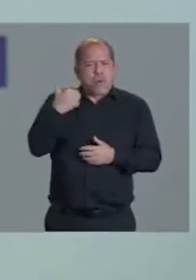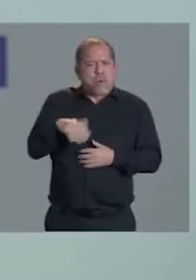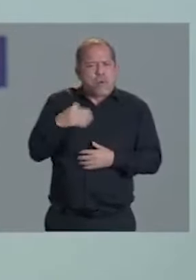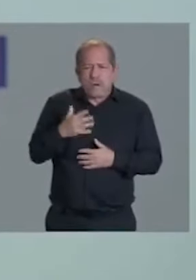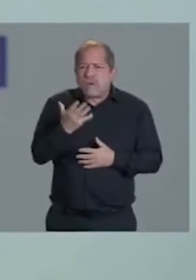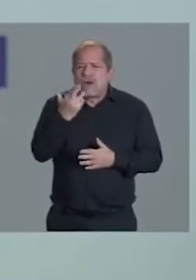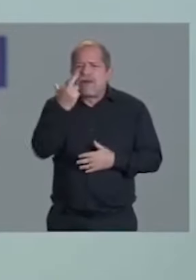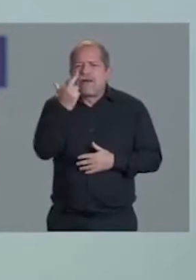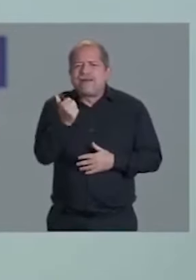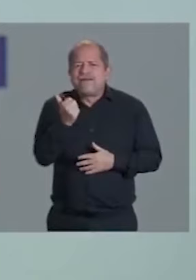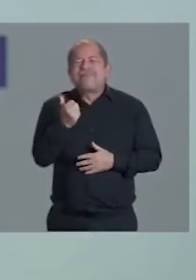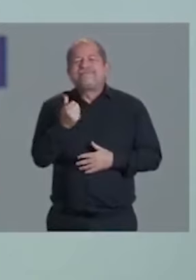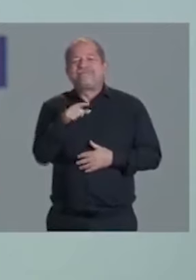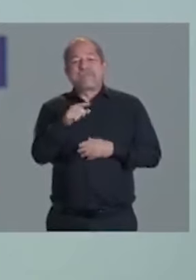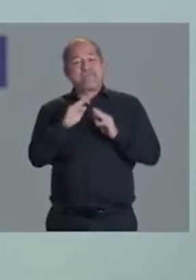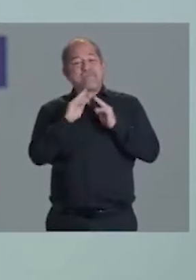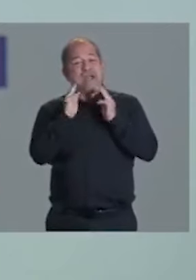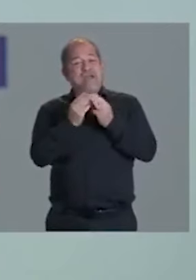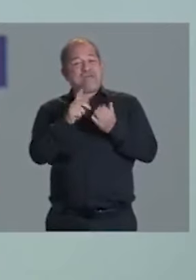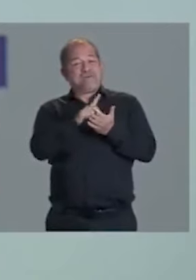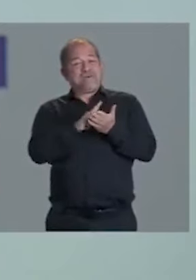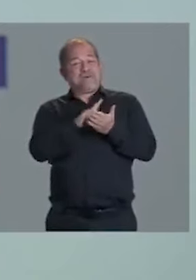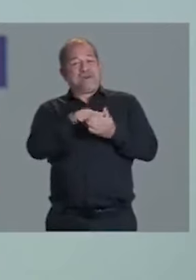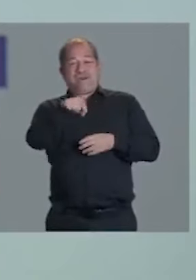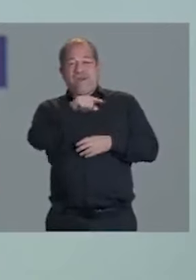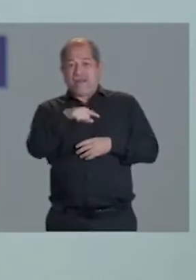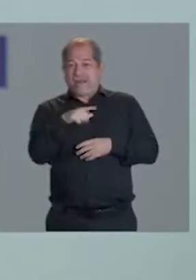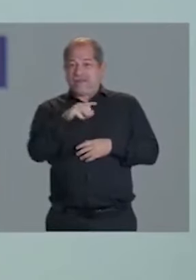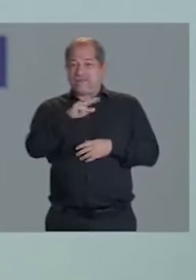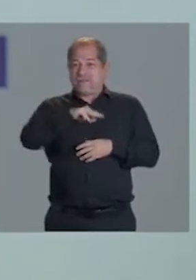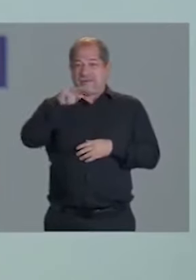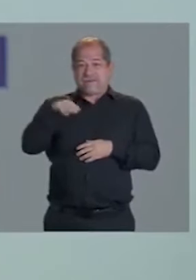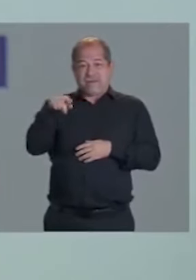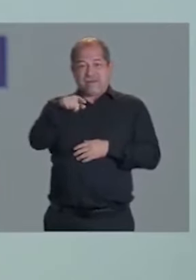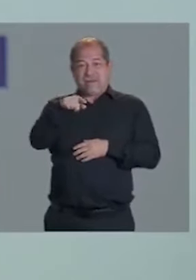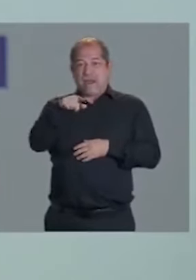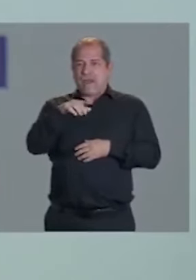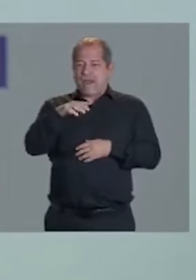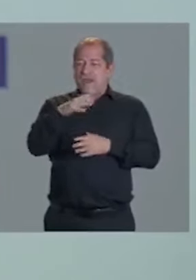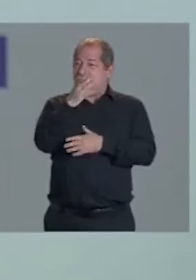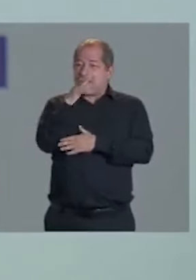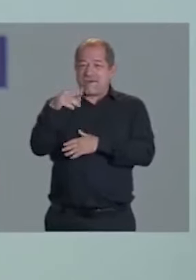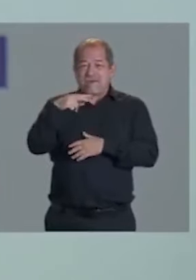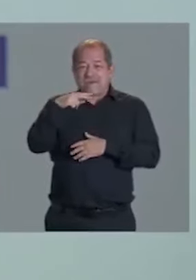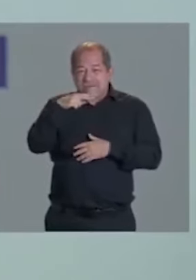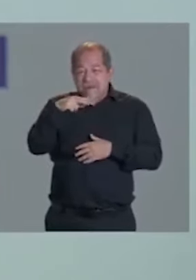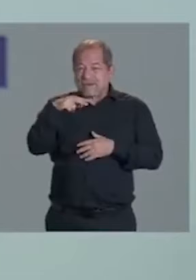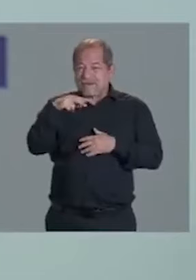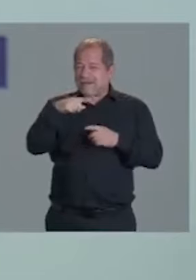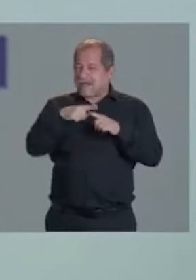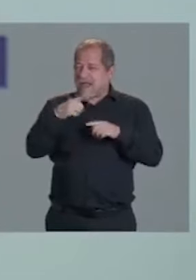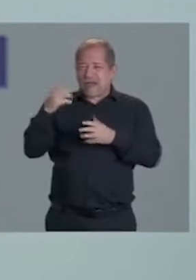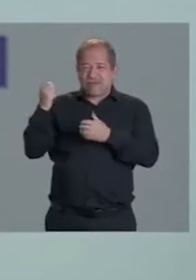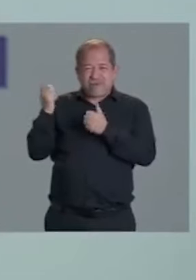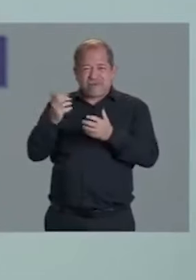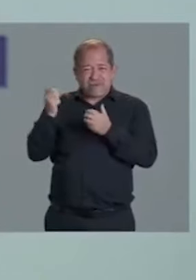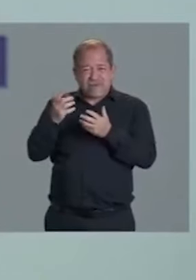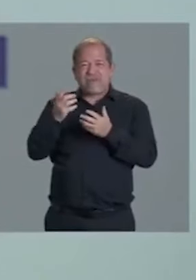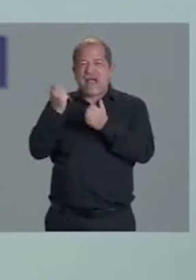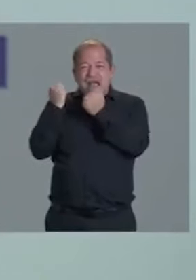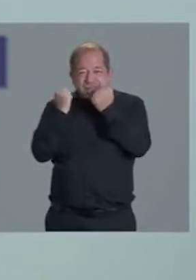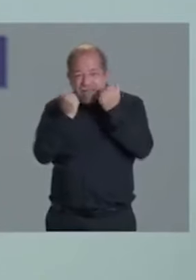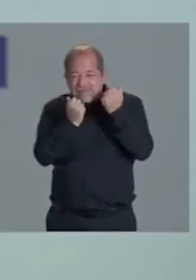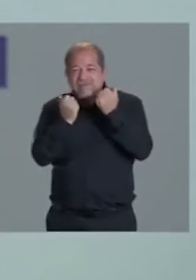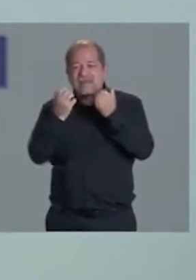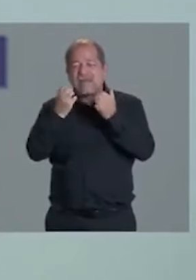piso a los productores de aguacate en Michoacán, a los cañeros de Veracruz, a los distribuidores de pollo en el Estado